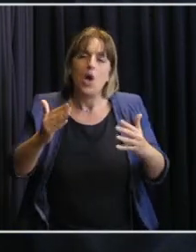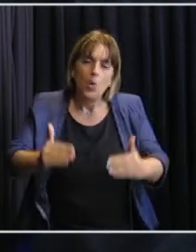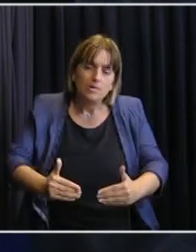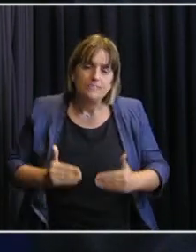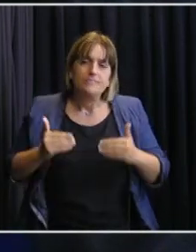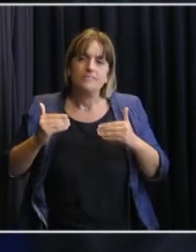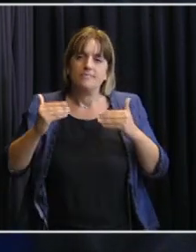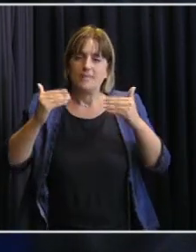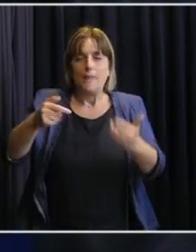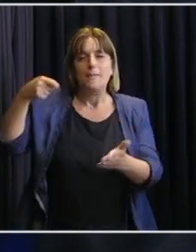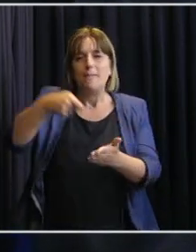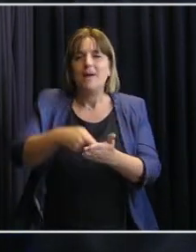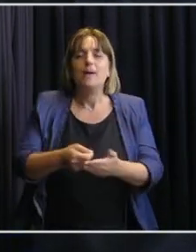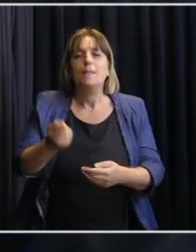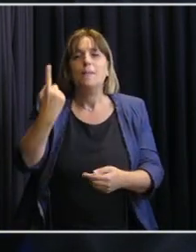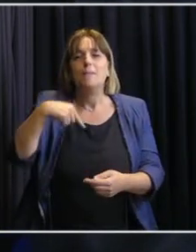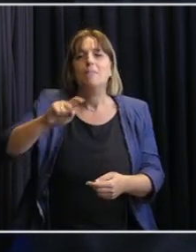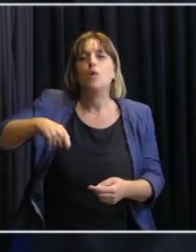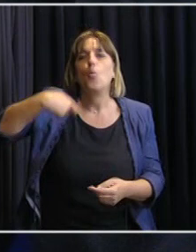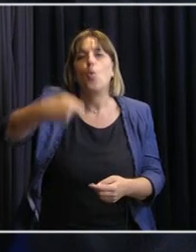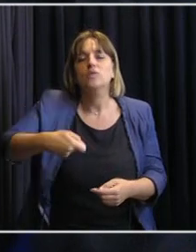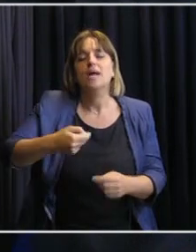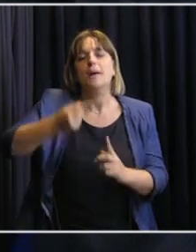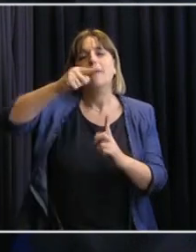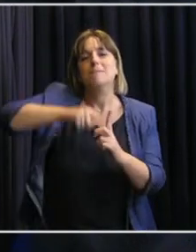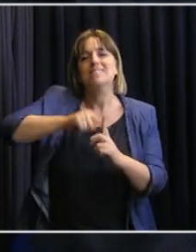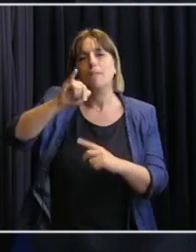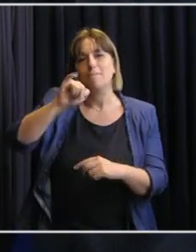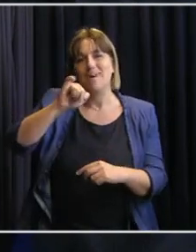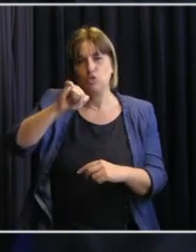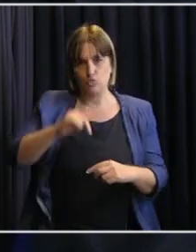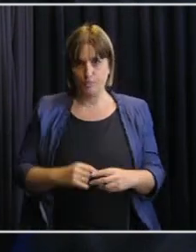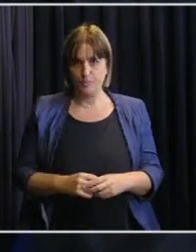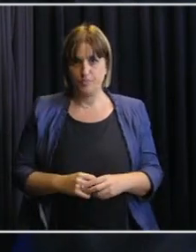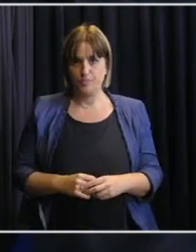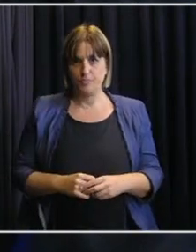a pagar recién en el mes de marzo.